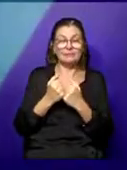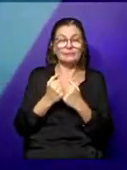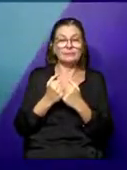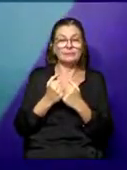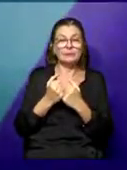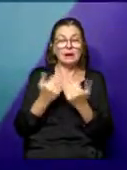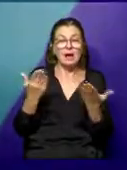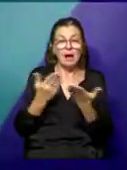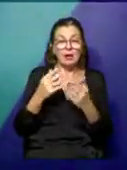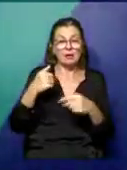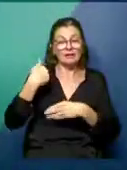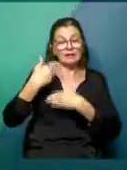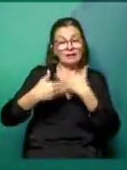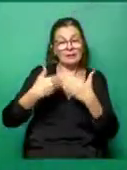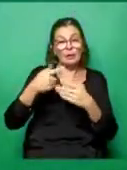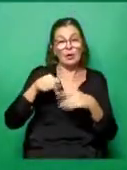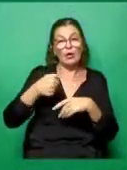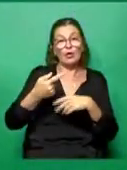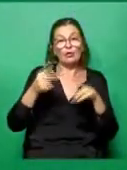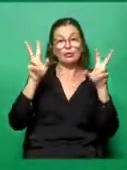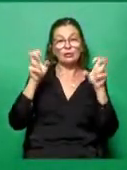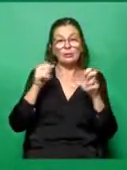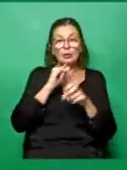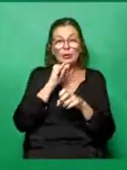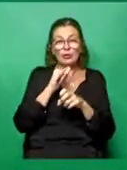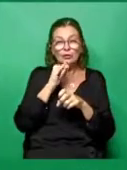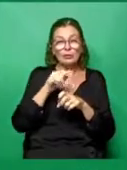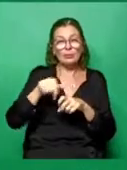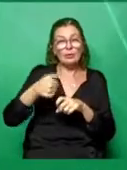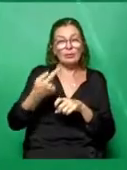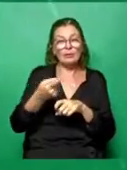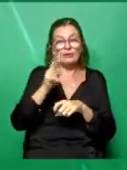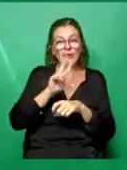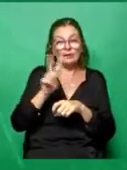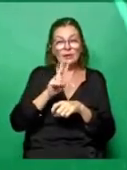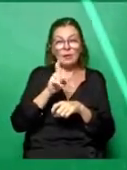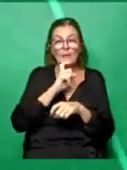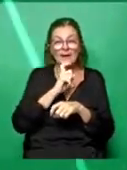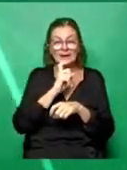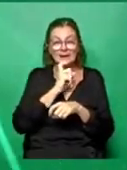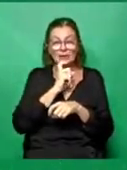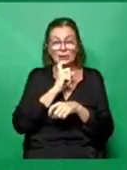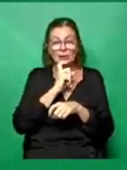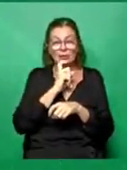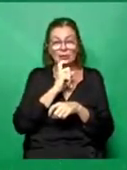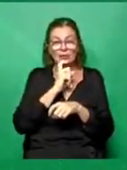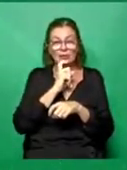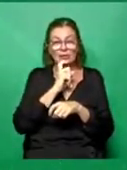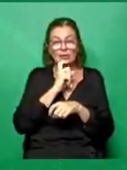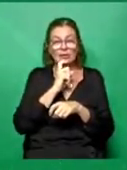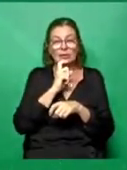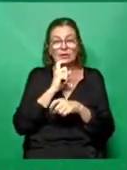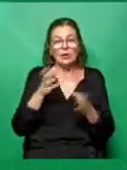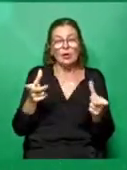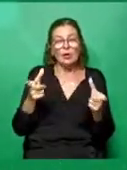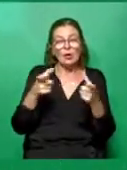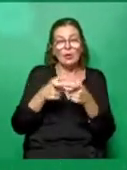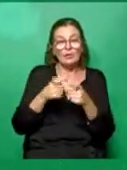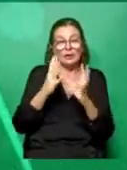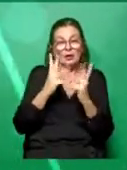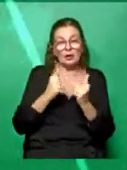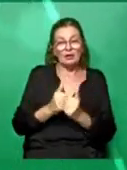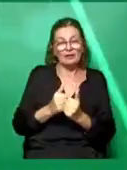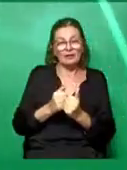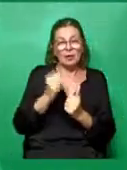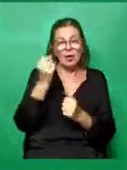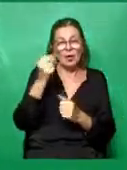nosotros ahora seguimos con otros temas. Les contábamos que el próximo 22 de marzo, en el marco de una comisión de organización de las